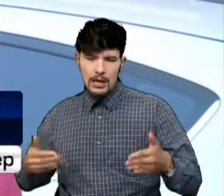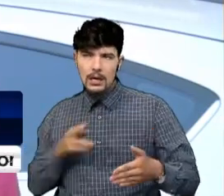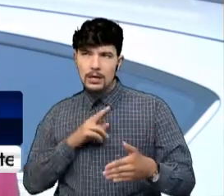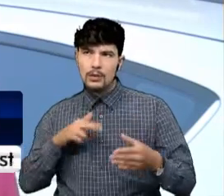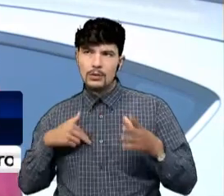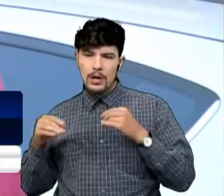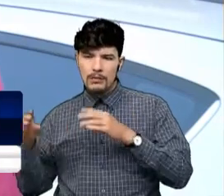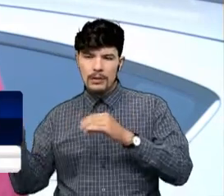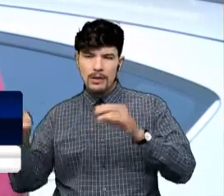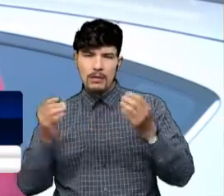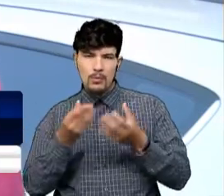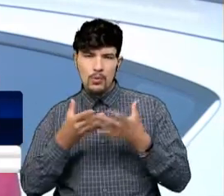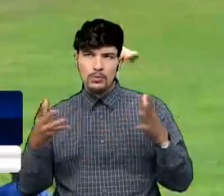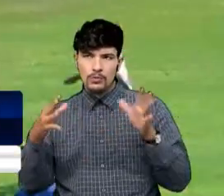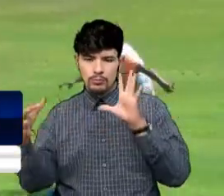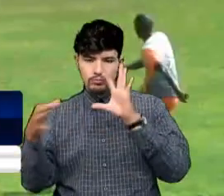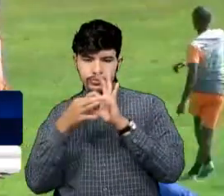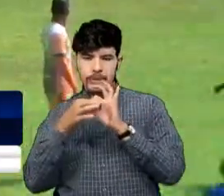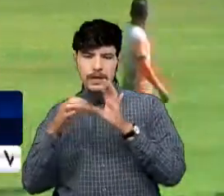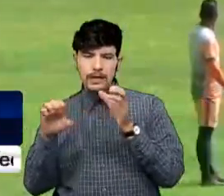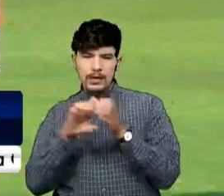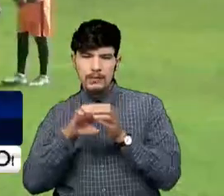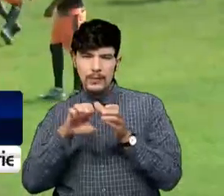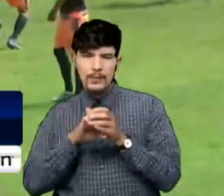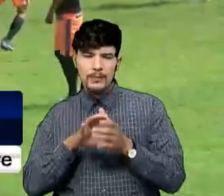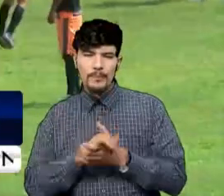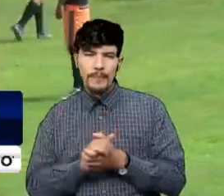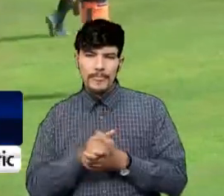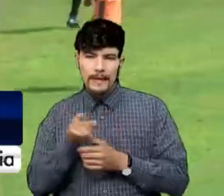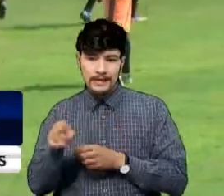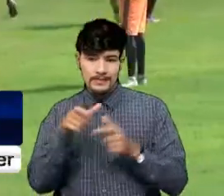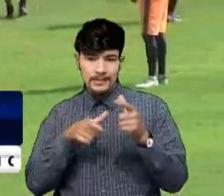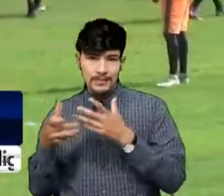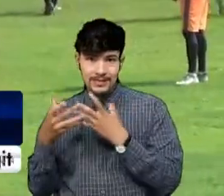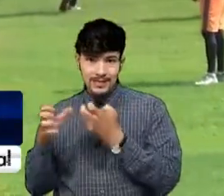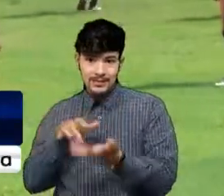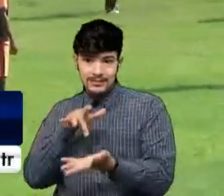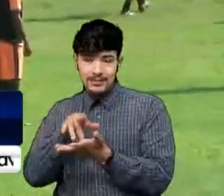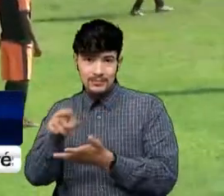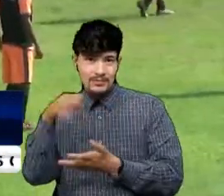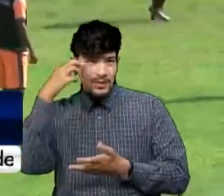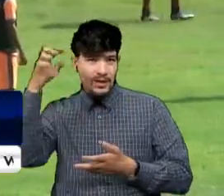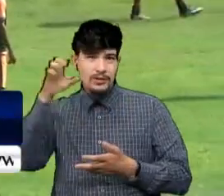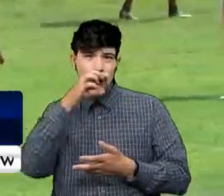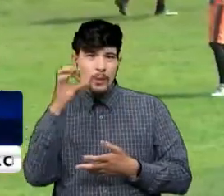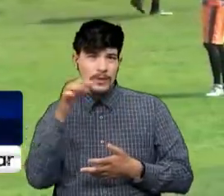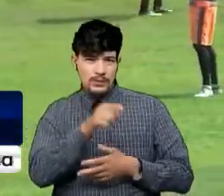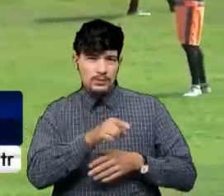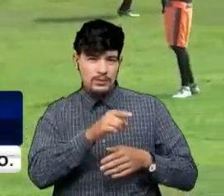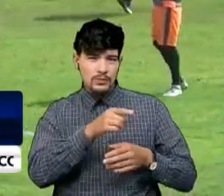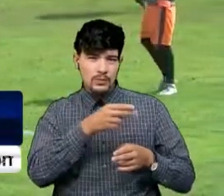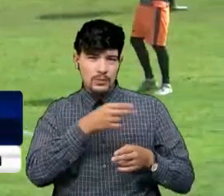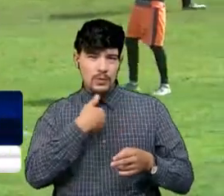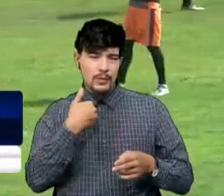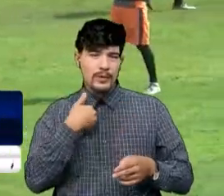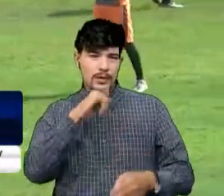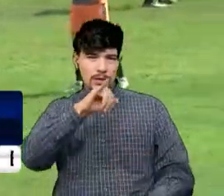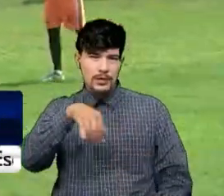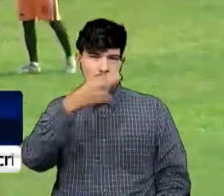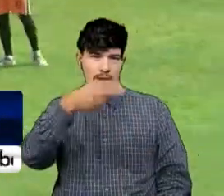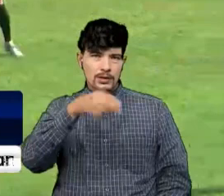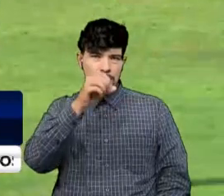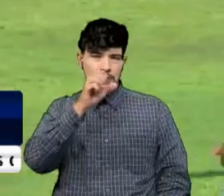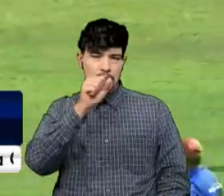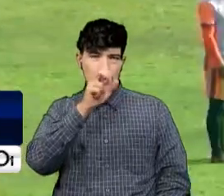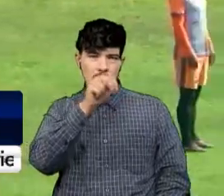para que sea más compacto el equipo oa aquellos que esperan debutar en el profesionalismo como el caso del delantero santandereano juvenil joan caballero